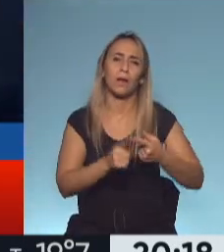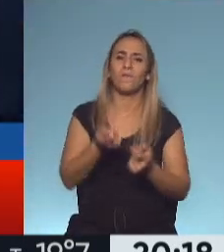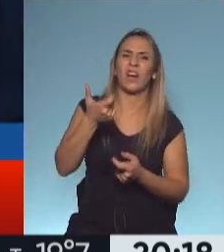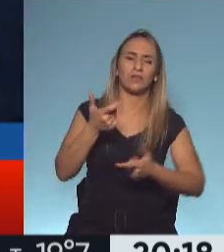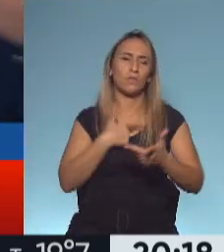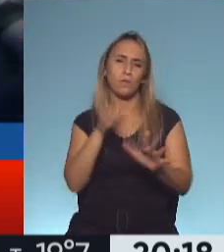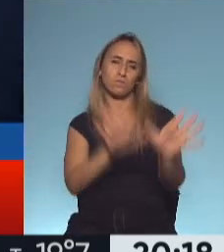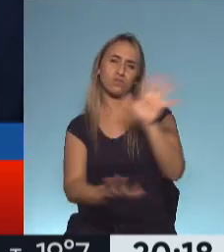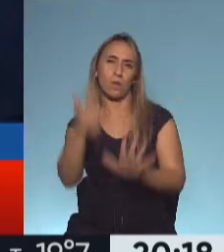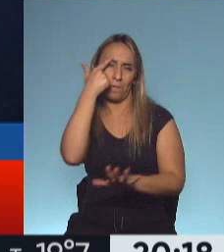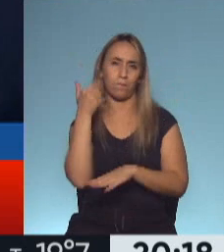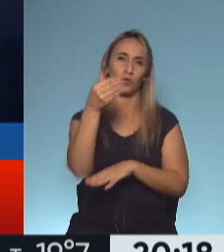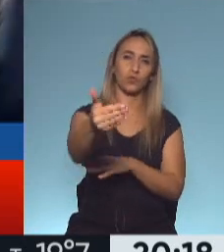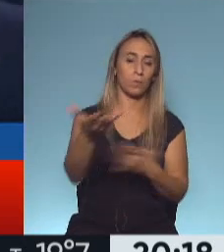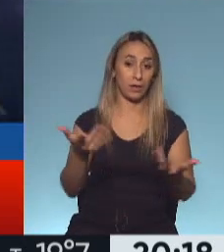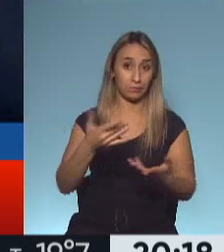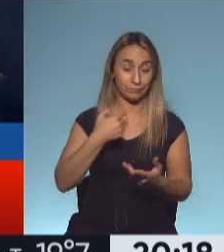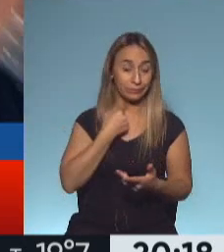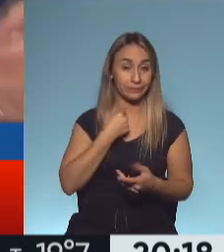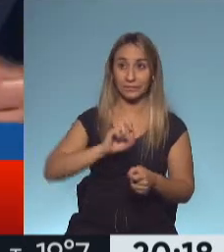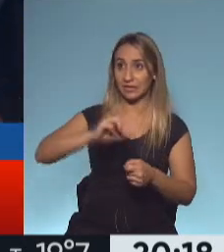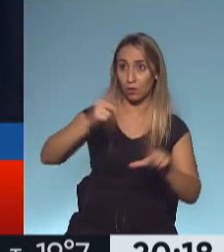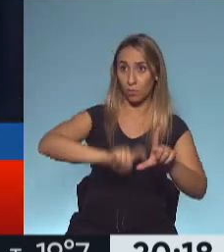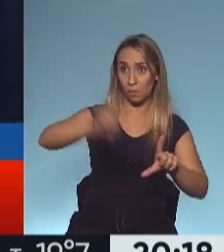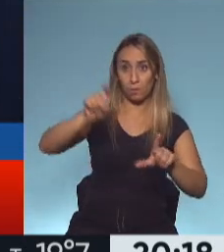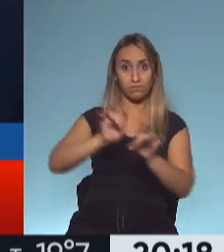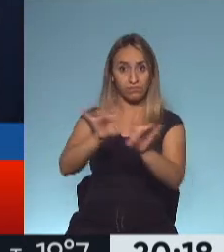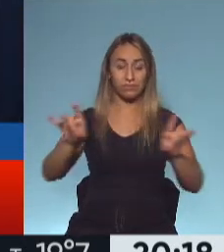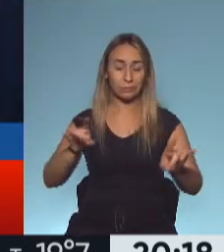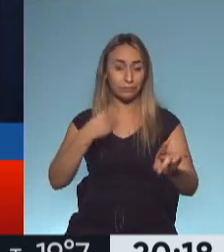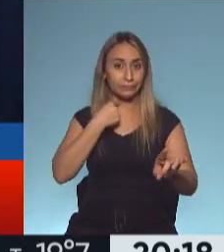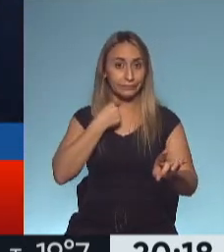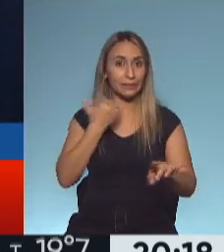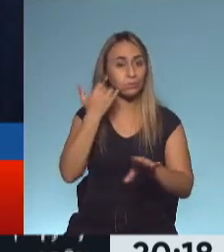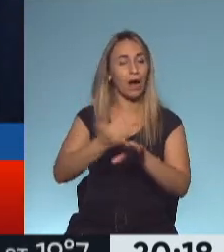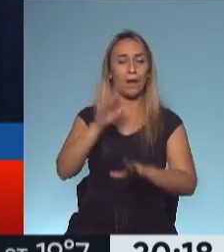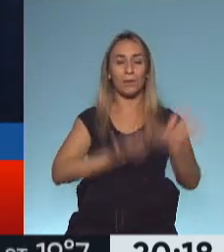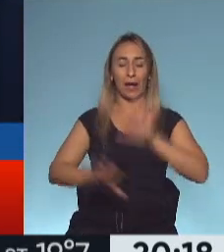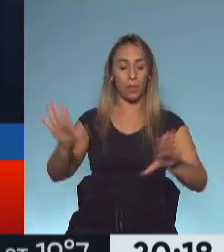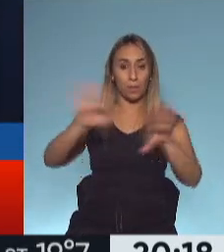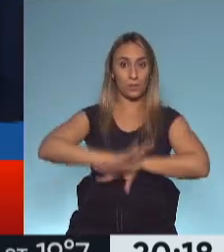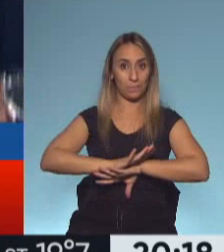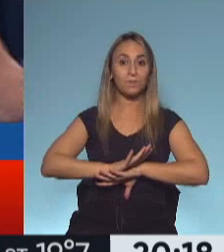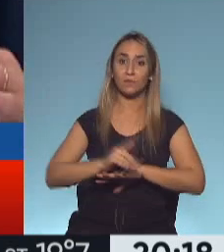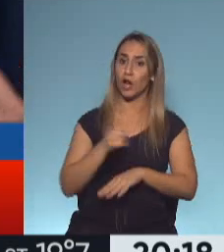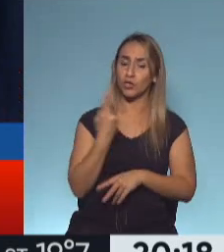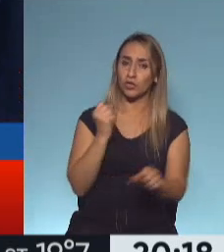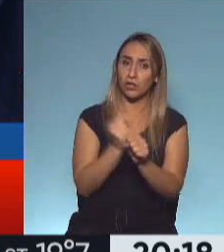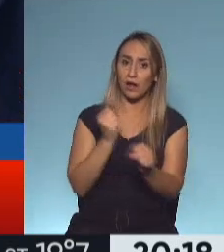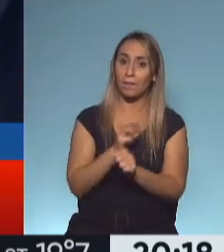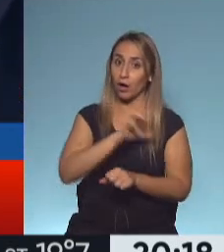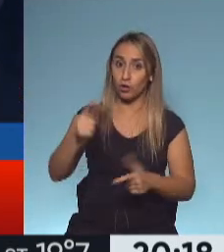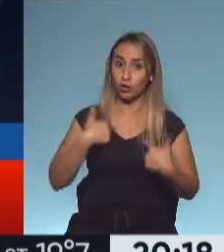si efectivamente esta segunda ola nos complica mucho las proyecciones que teníamos, pero nuestra tarea, claro, reconstruir, transformar planes sociales en